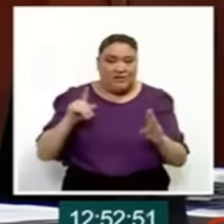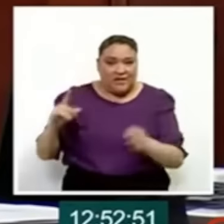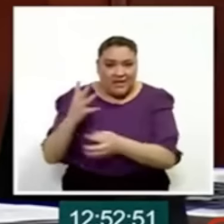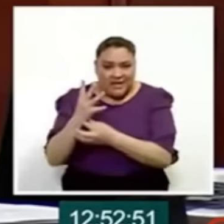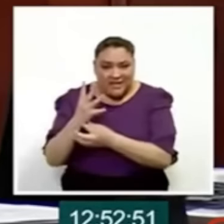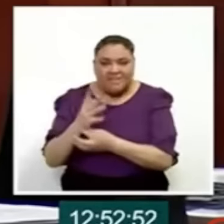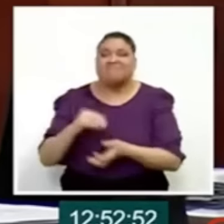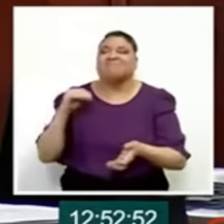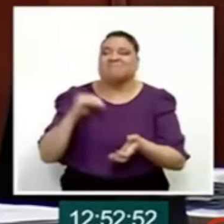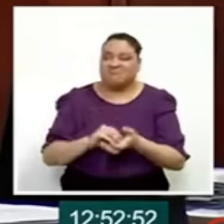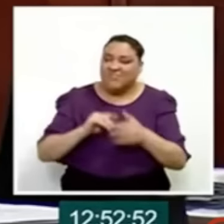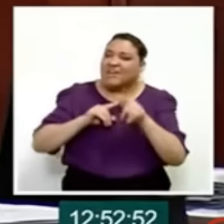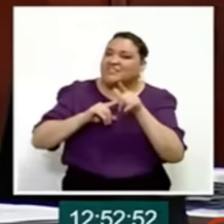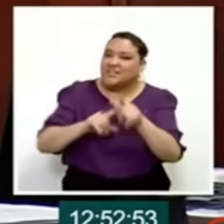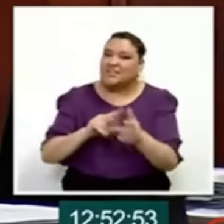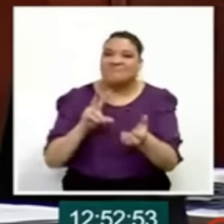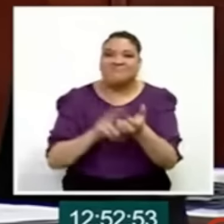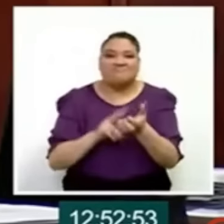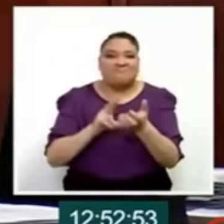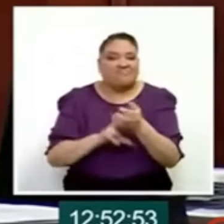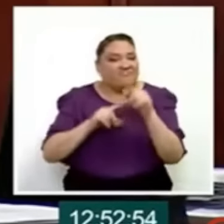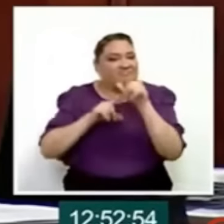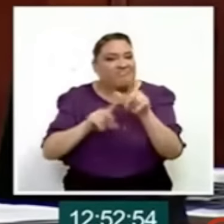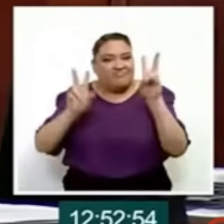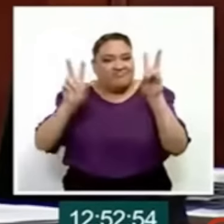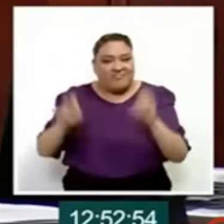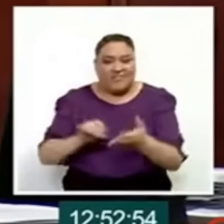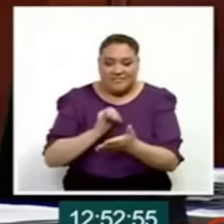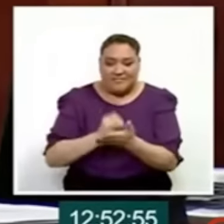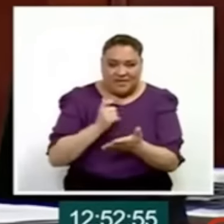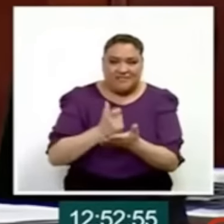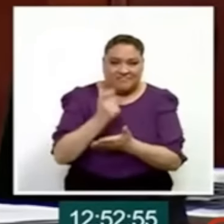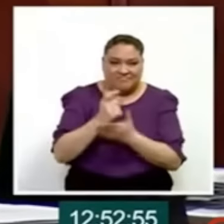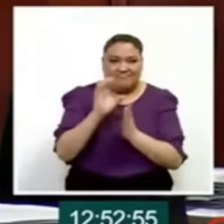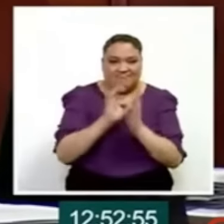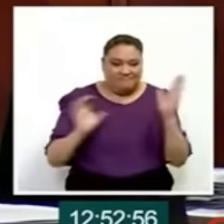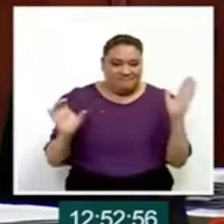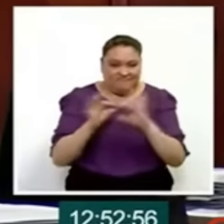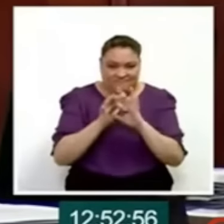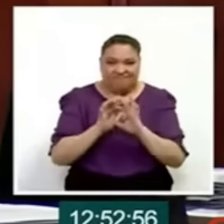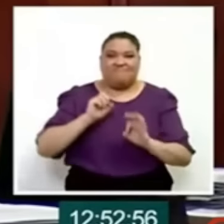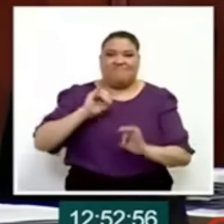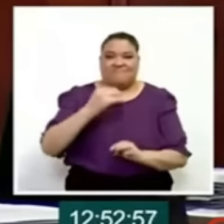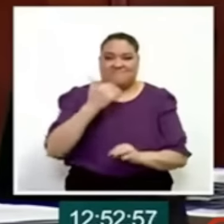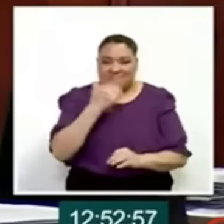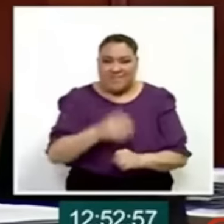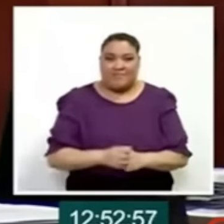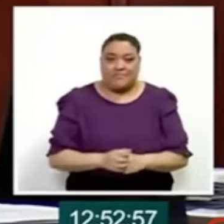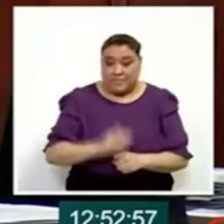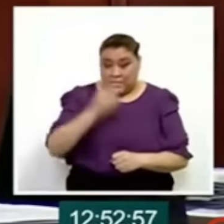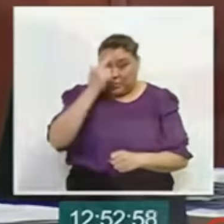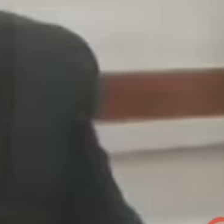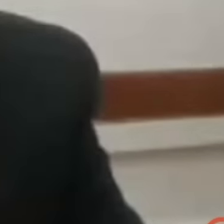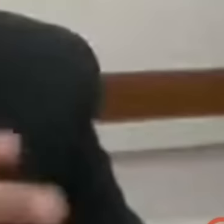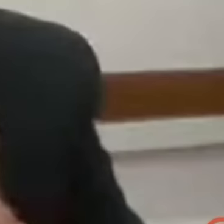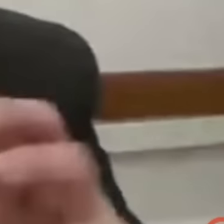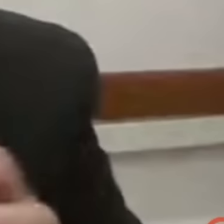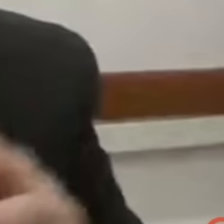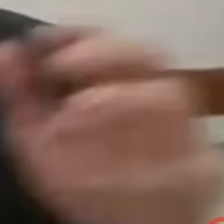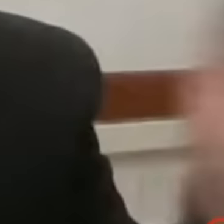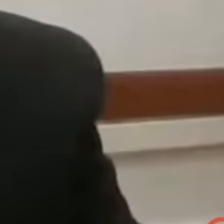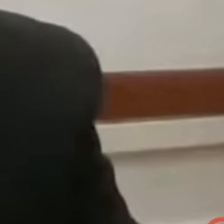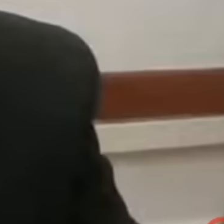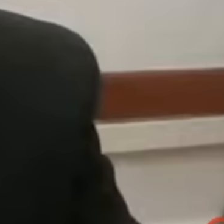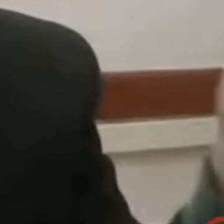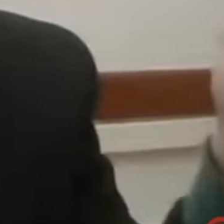los lazos, ¿no? Los vínculos, los contactos, como se dice, esas redes de poder, de colusión, pues al interior de la Corte, pues no se